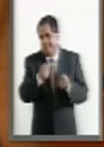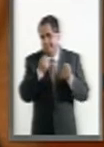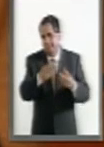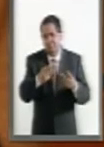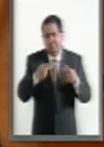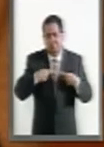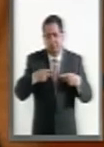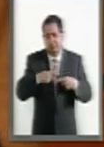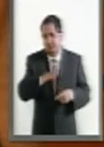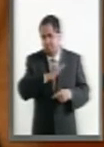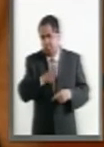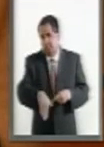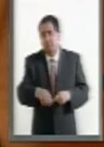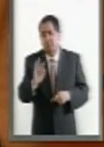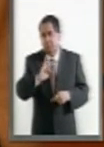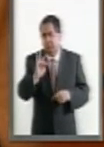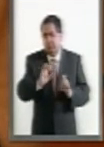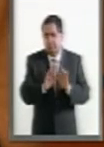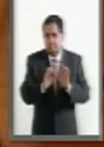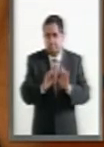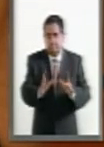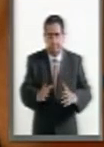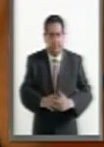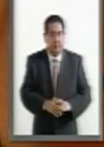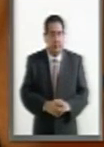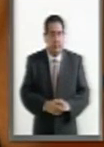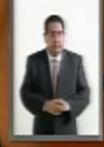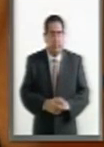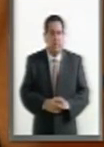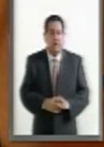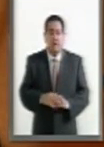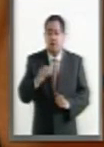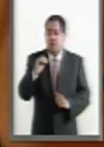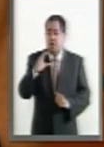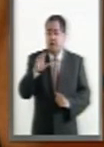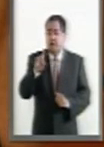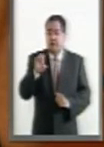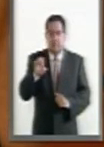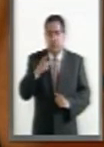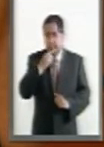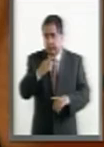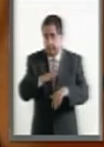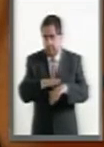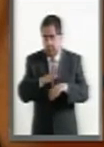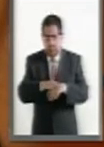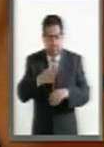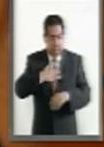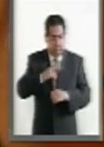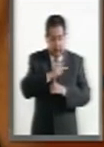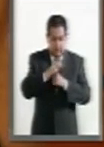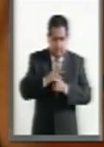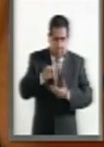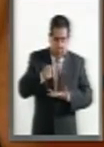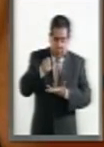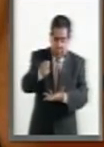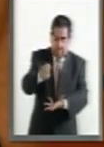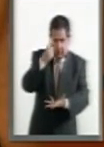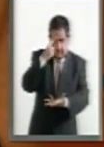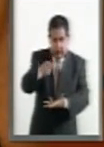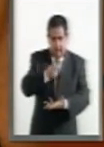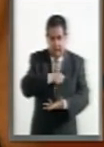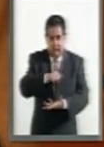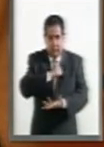de miles de personas. La OCDE ha señalado que el gasto de nuestro país en materia de salud